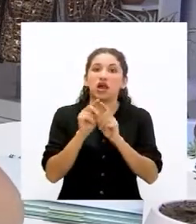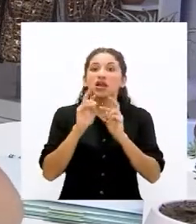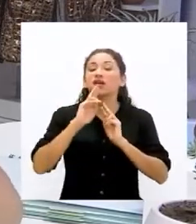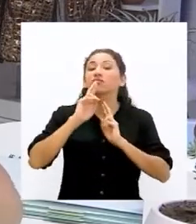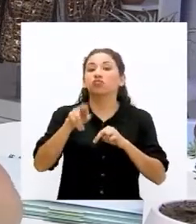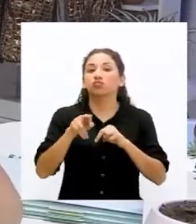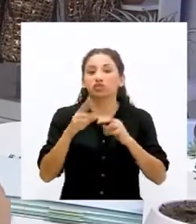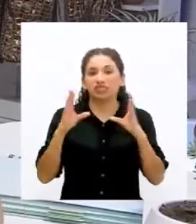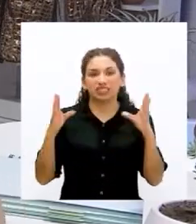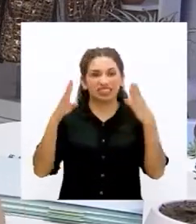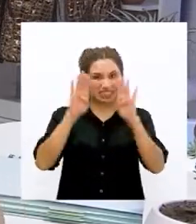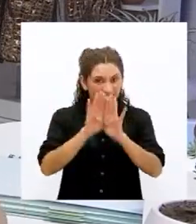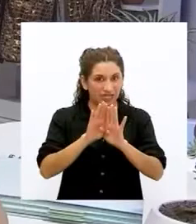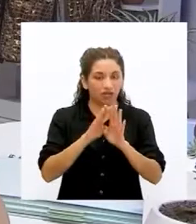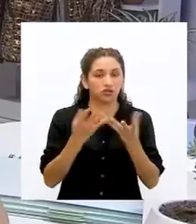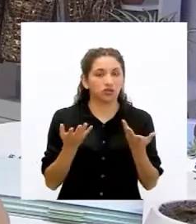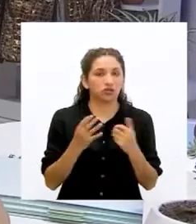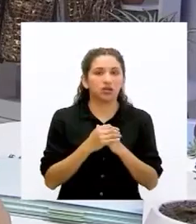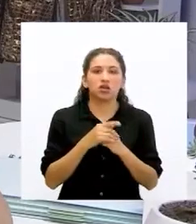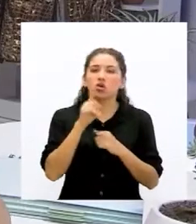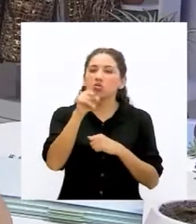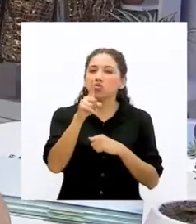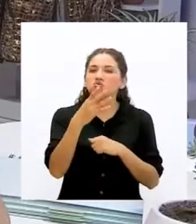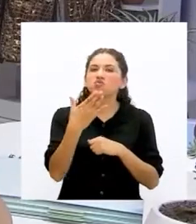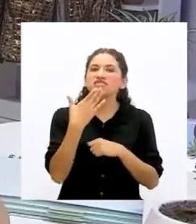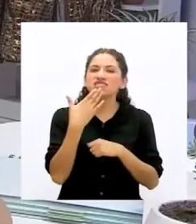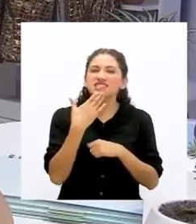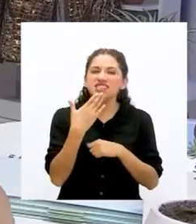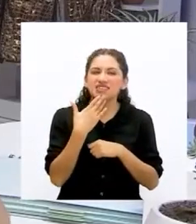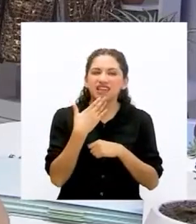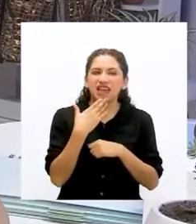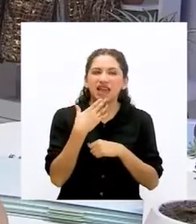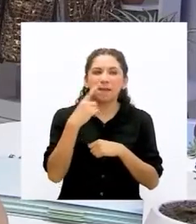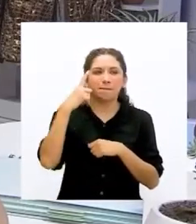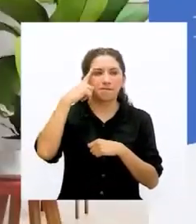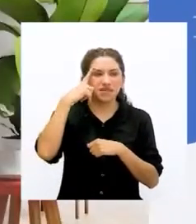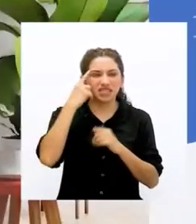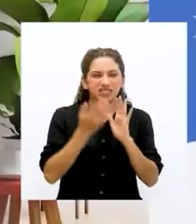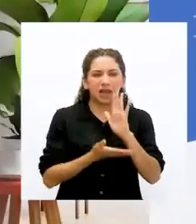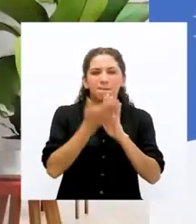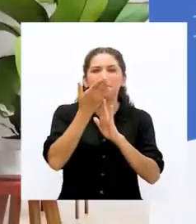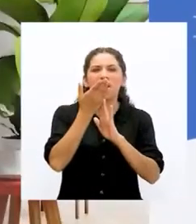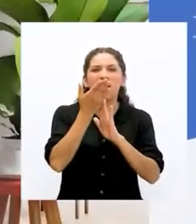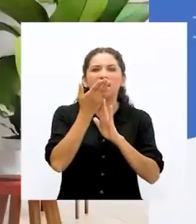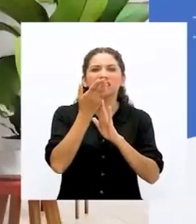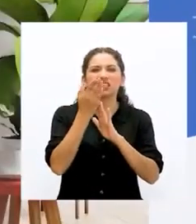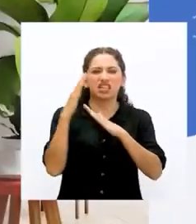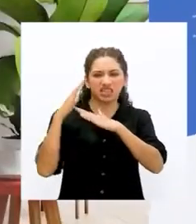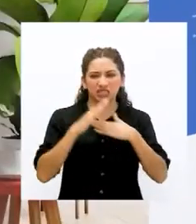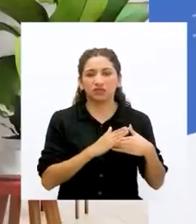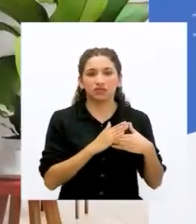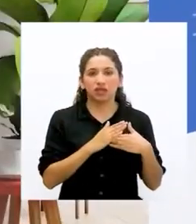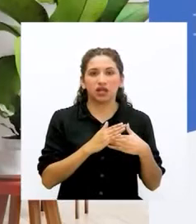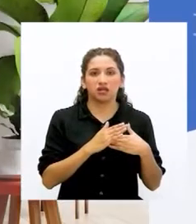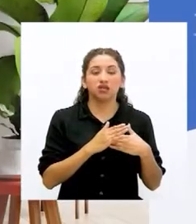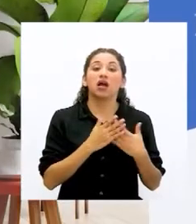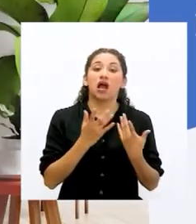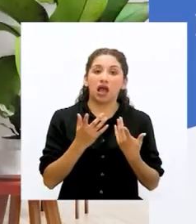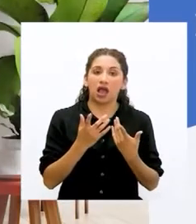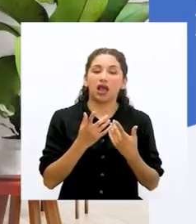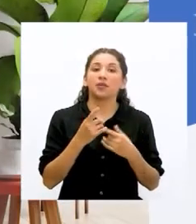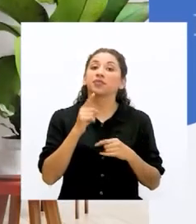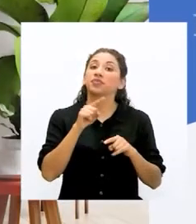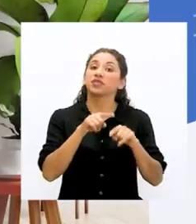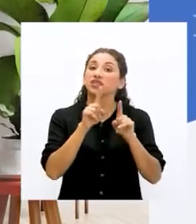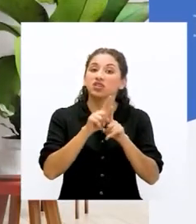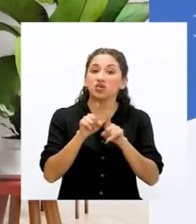cerradas. ¿Quiénes crees que son más discriminados? Una pregunta interesante. Mientras las demás